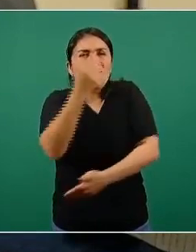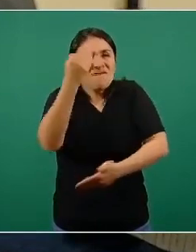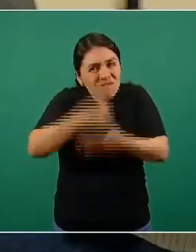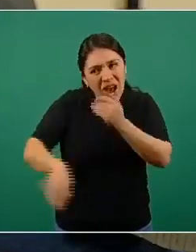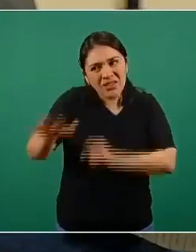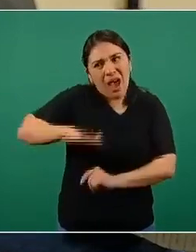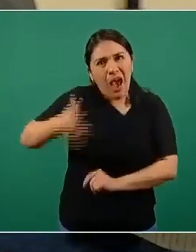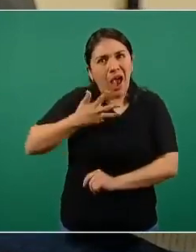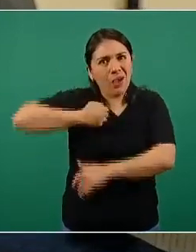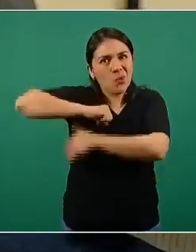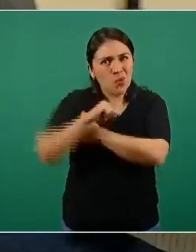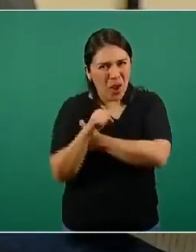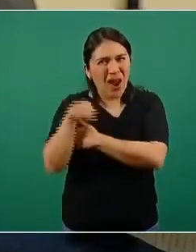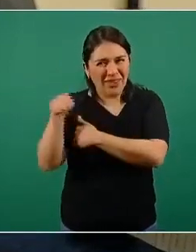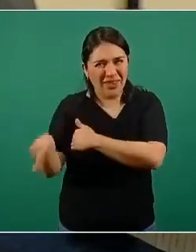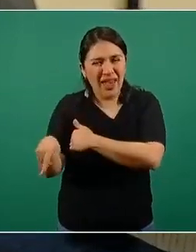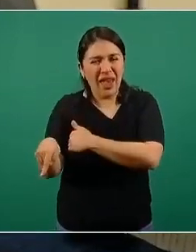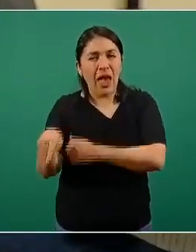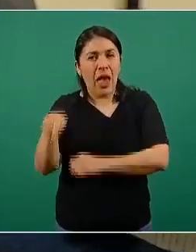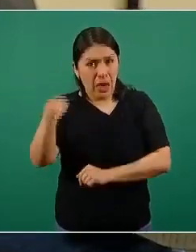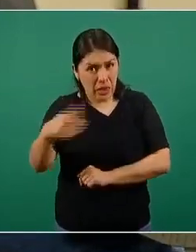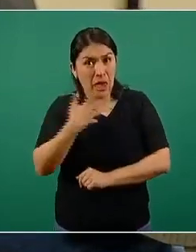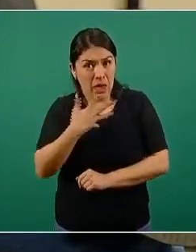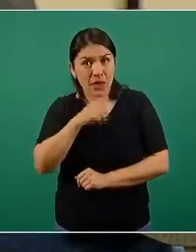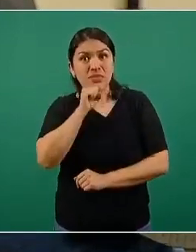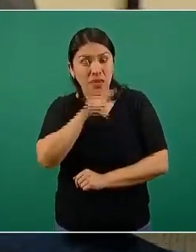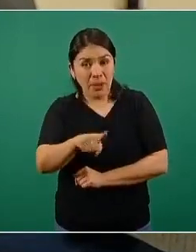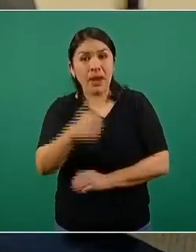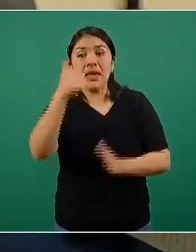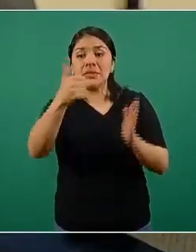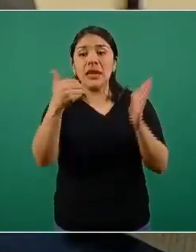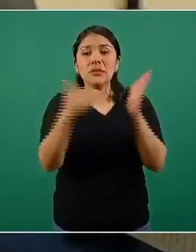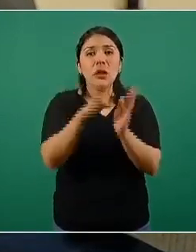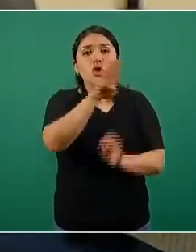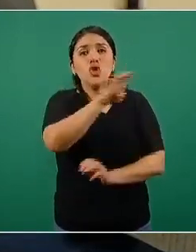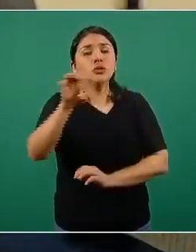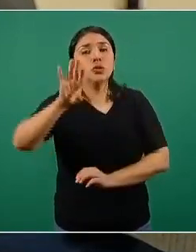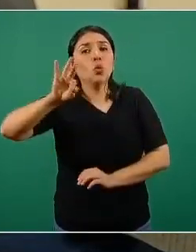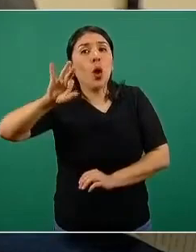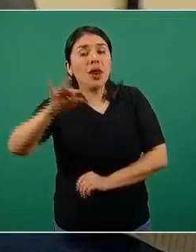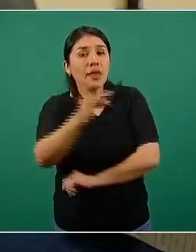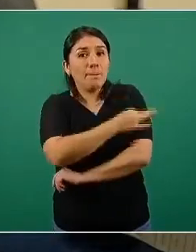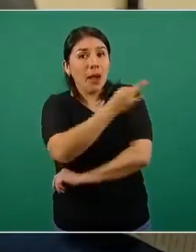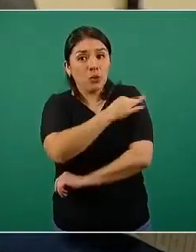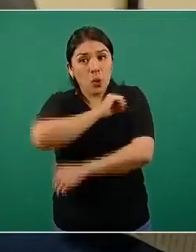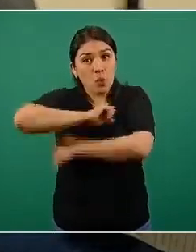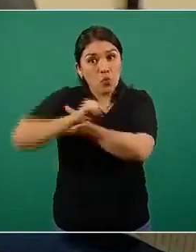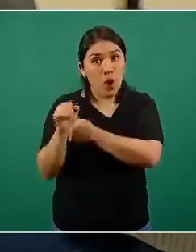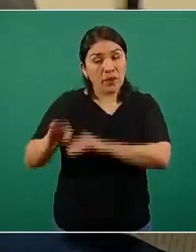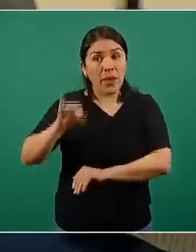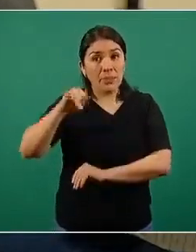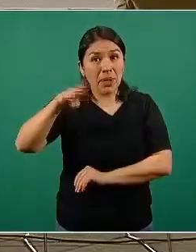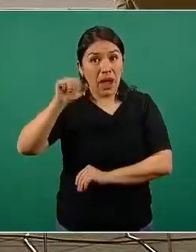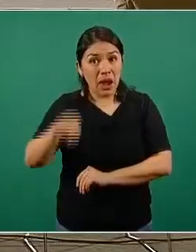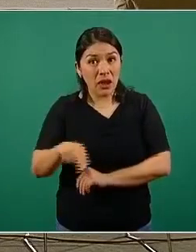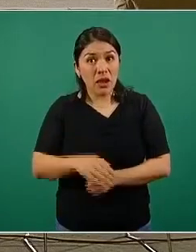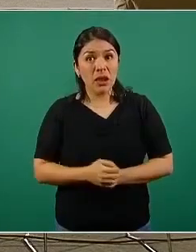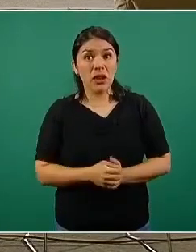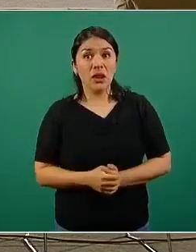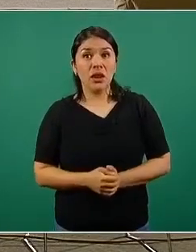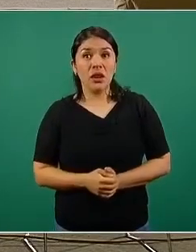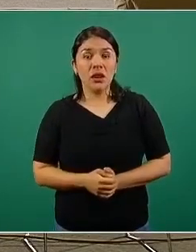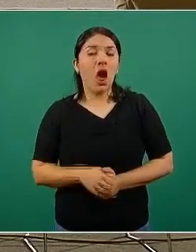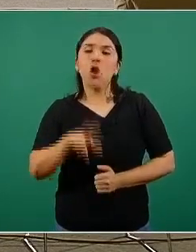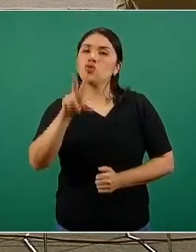aplicarse. ¿Ahí están integradas las 6,940 dosis reservadas en el INCAN? No. Estas